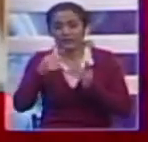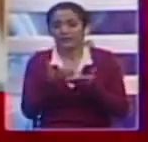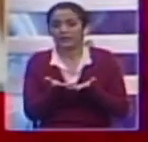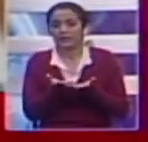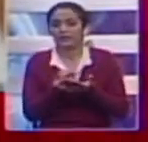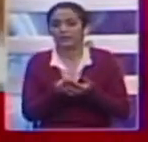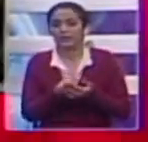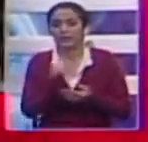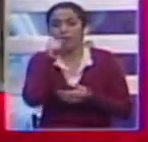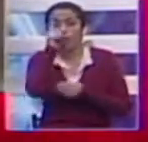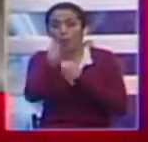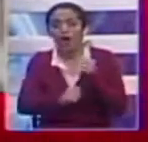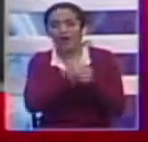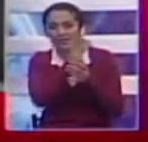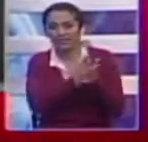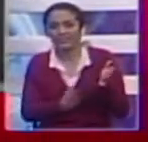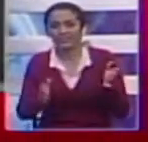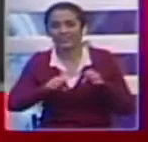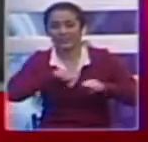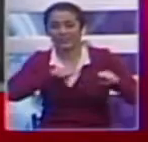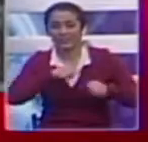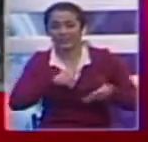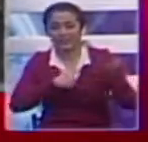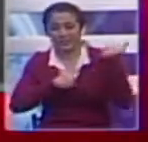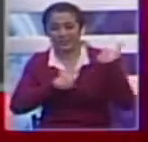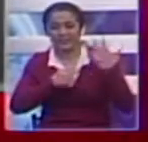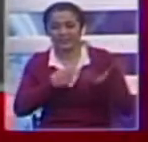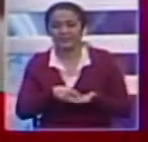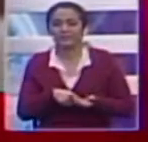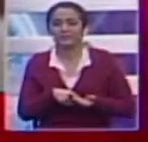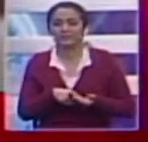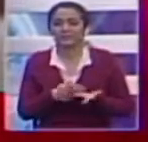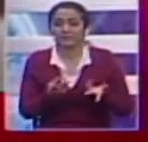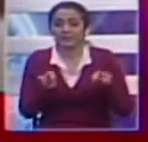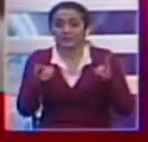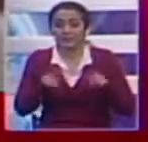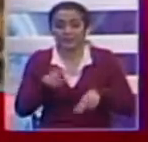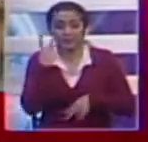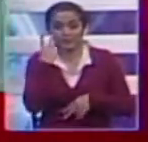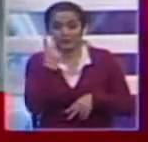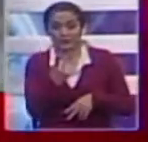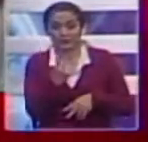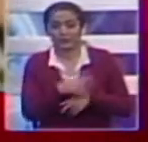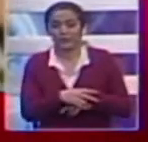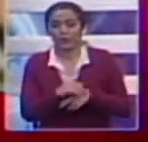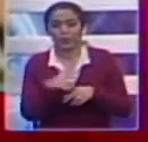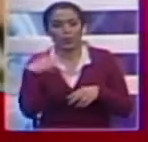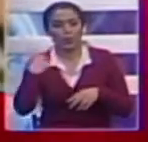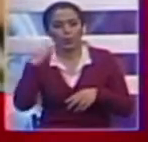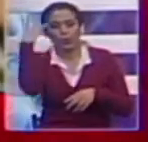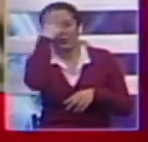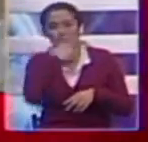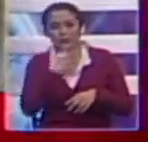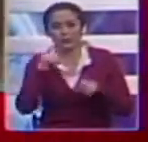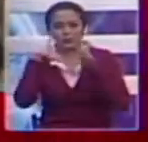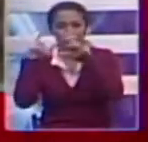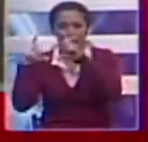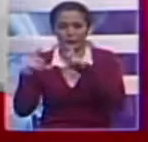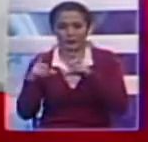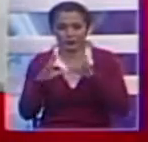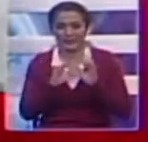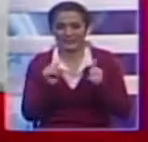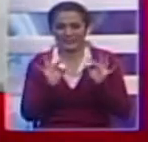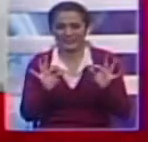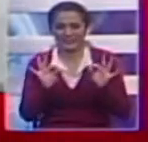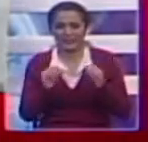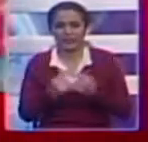aquí pues presentamos la reconstrucción. Todo es positivo, o sea, no vamos a encontrar imágenes que